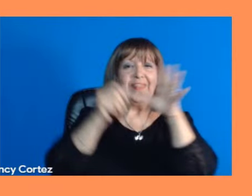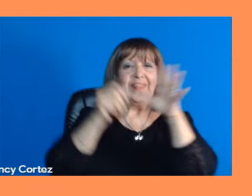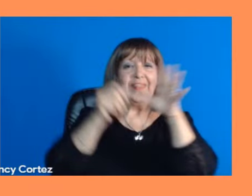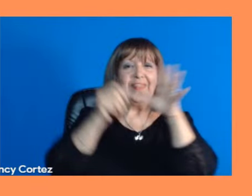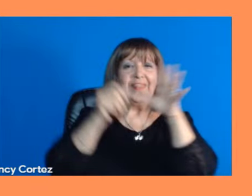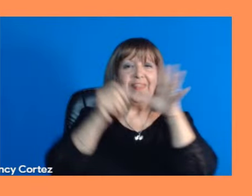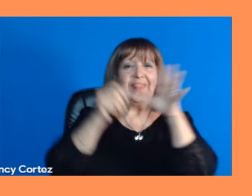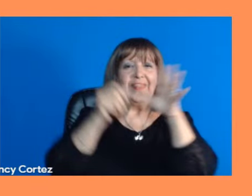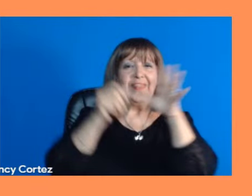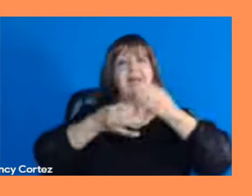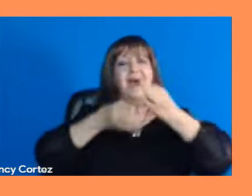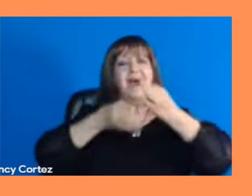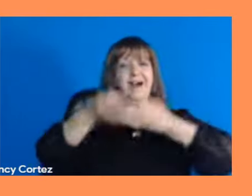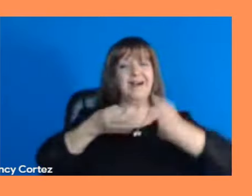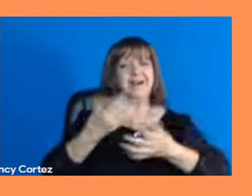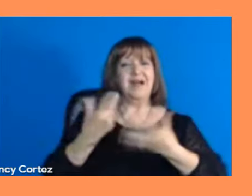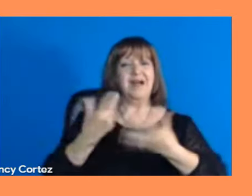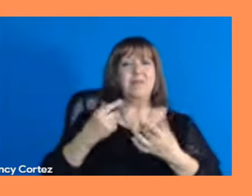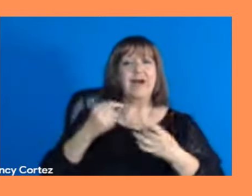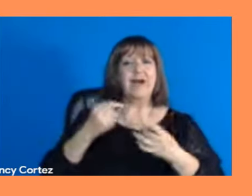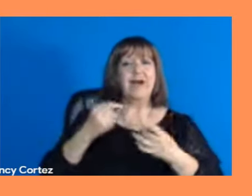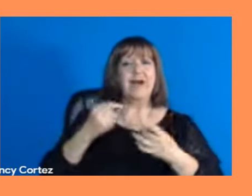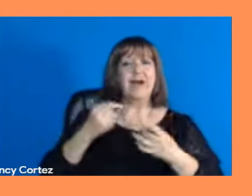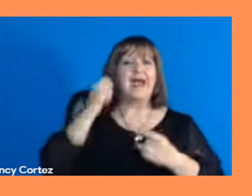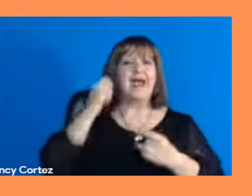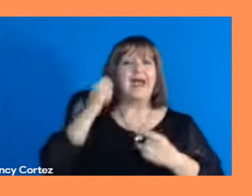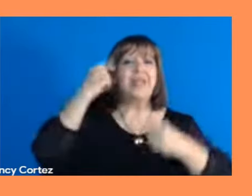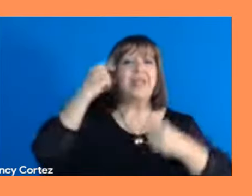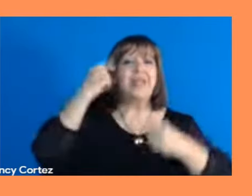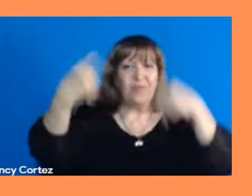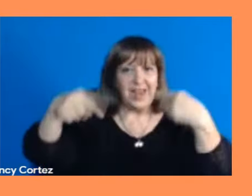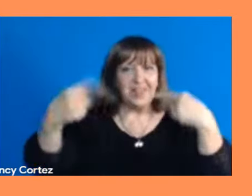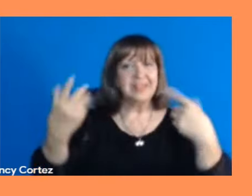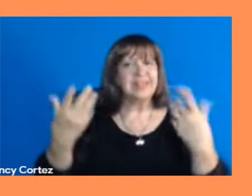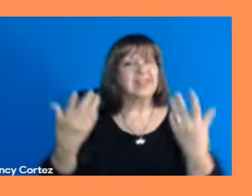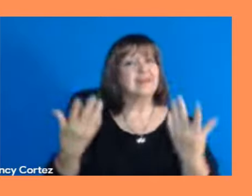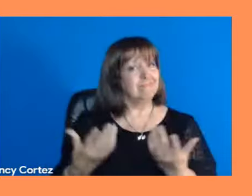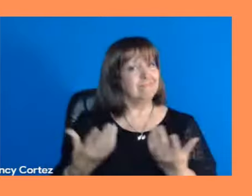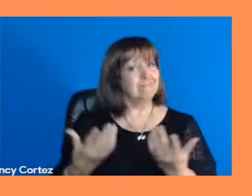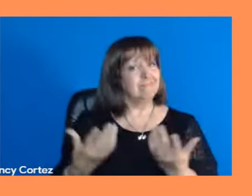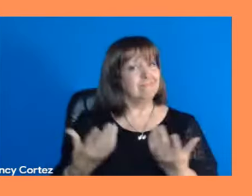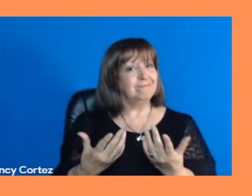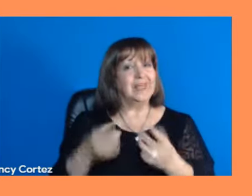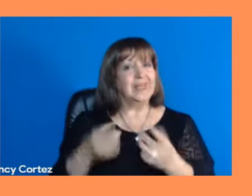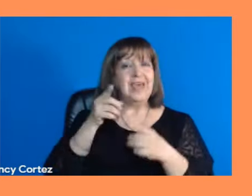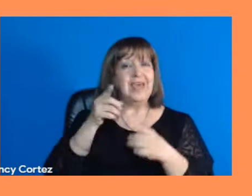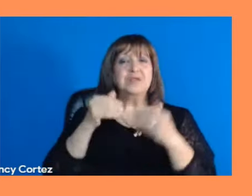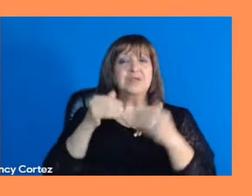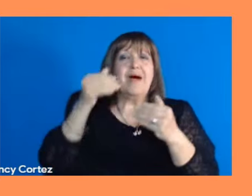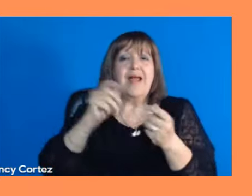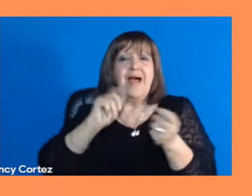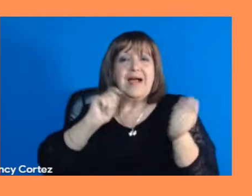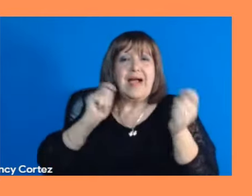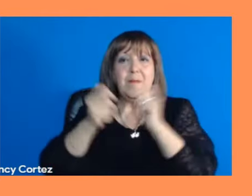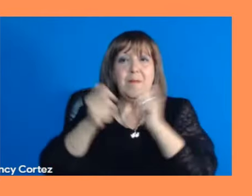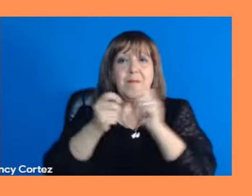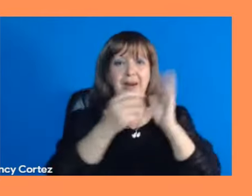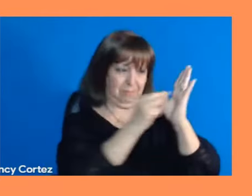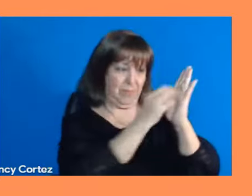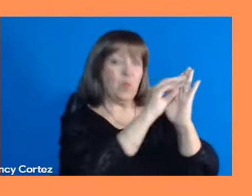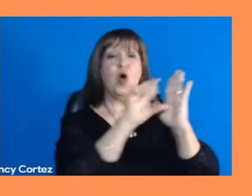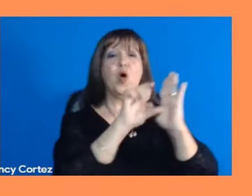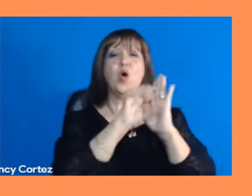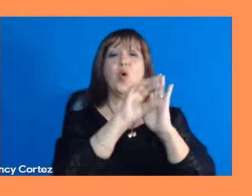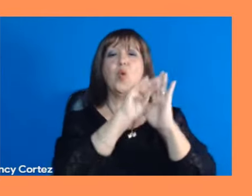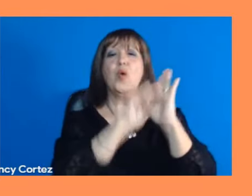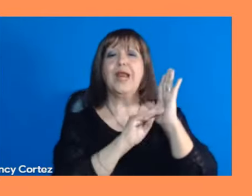intergeneracional. En ese sentido, propicia la renovación curricular, la ampliación del canon literario